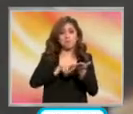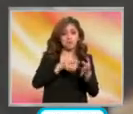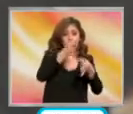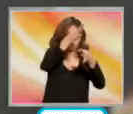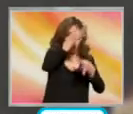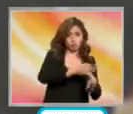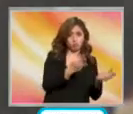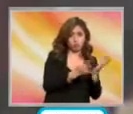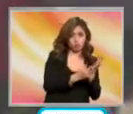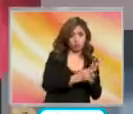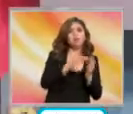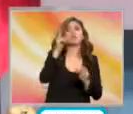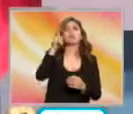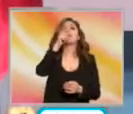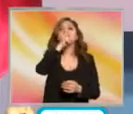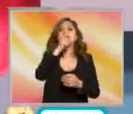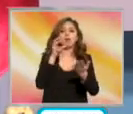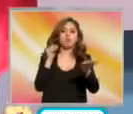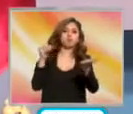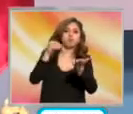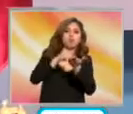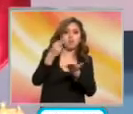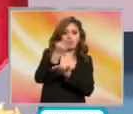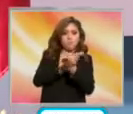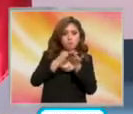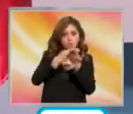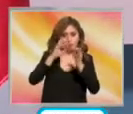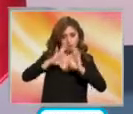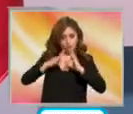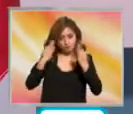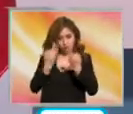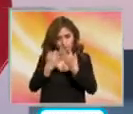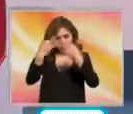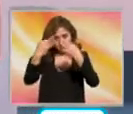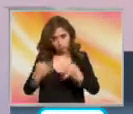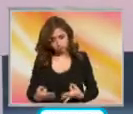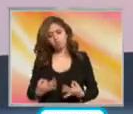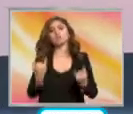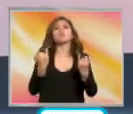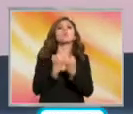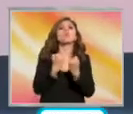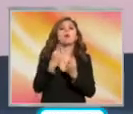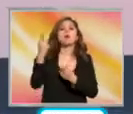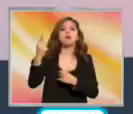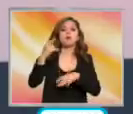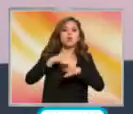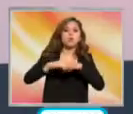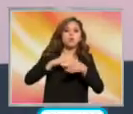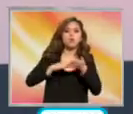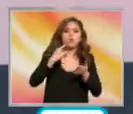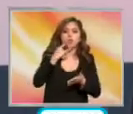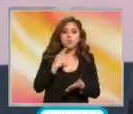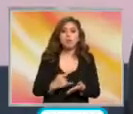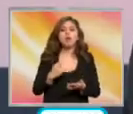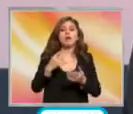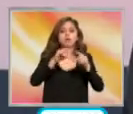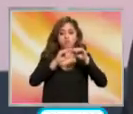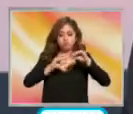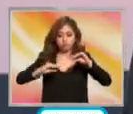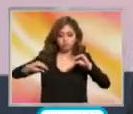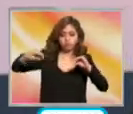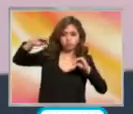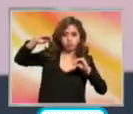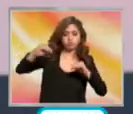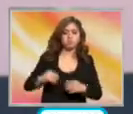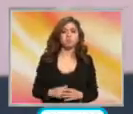águila esté de tal o cual manera colocada, que tenga también el nopal, esta peña